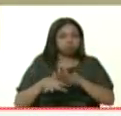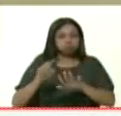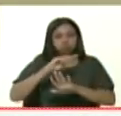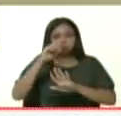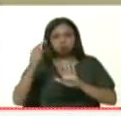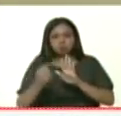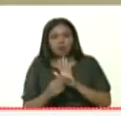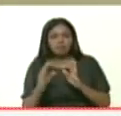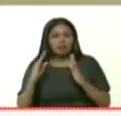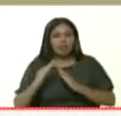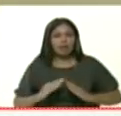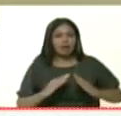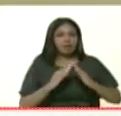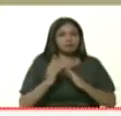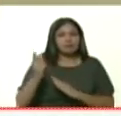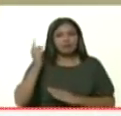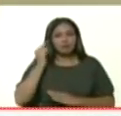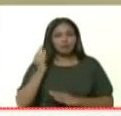en el hogar?